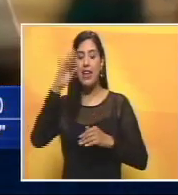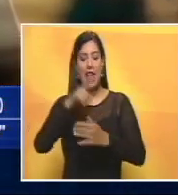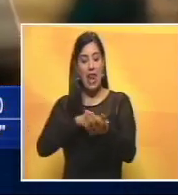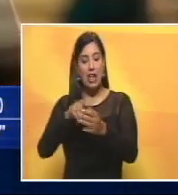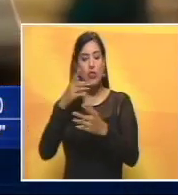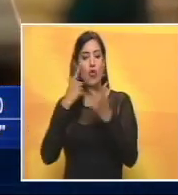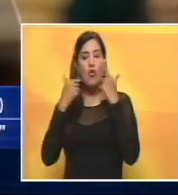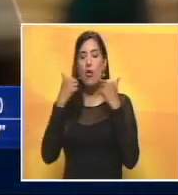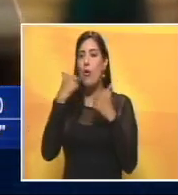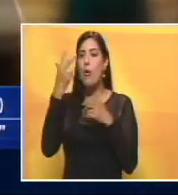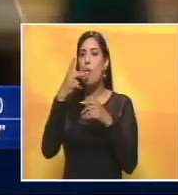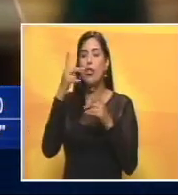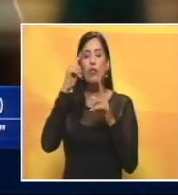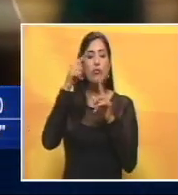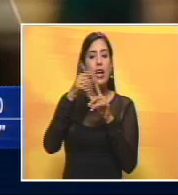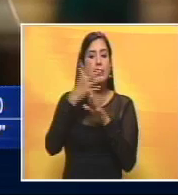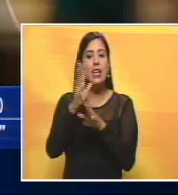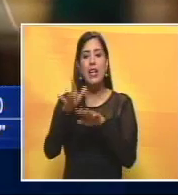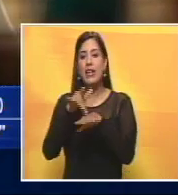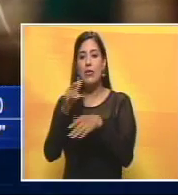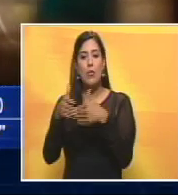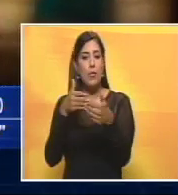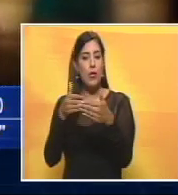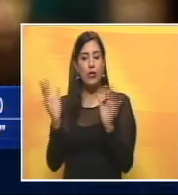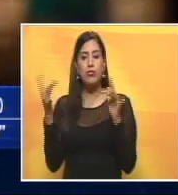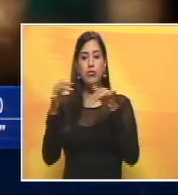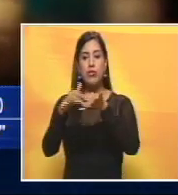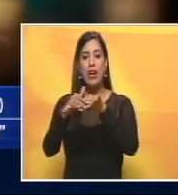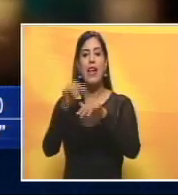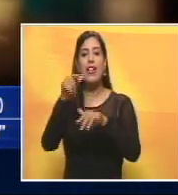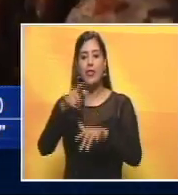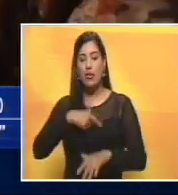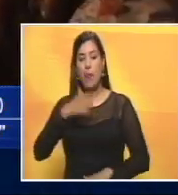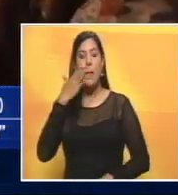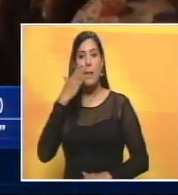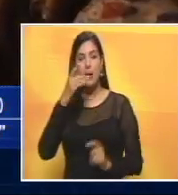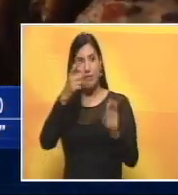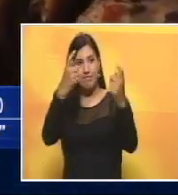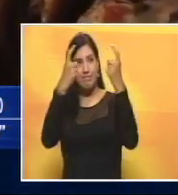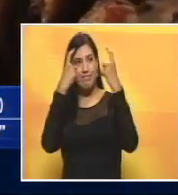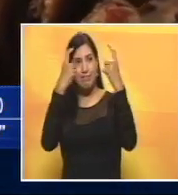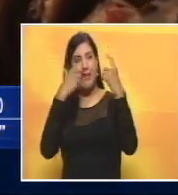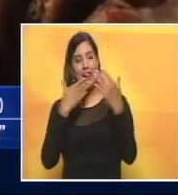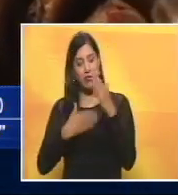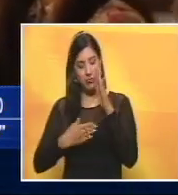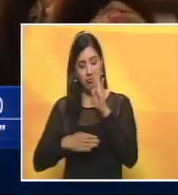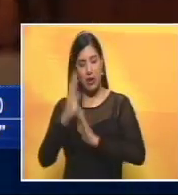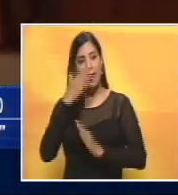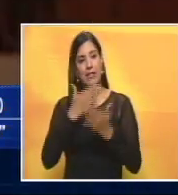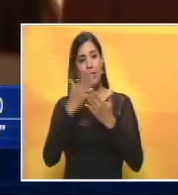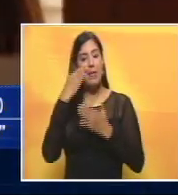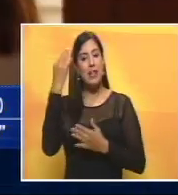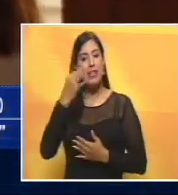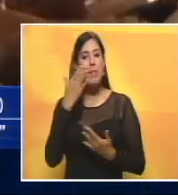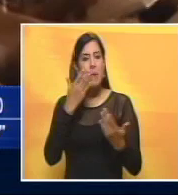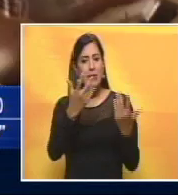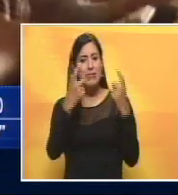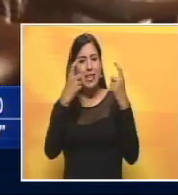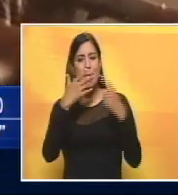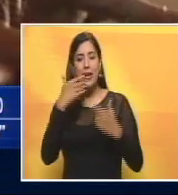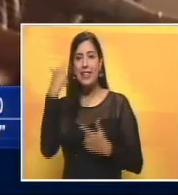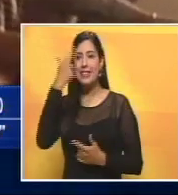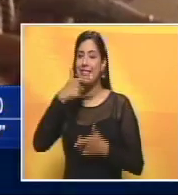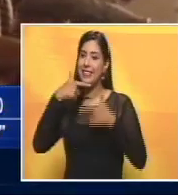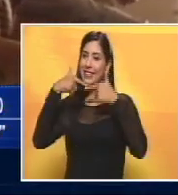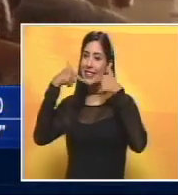raza, afiliación política y orientación sexual. Selena dijo que le debe a su mamá lo que ella es, además de enseñarle siempre a mostrar su mejor